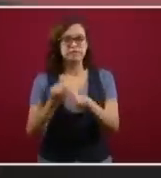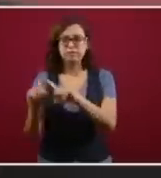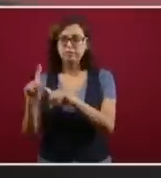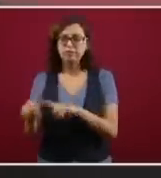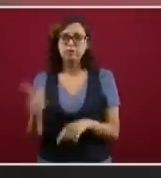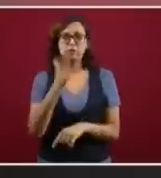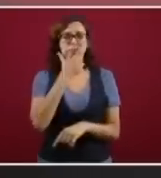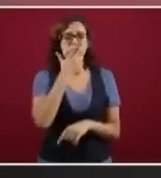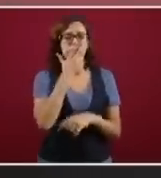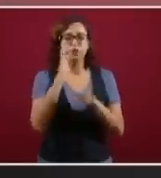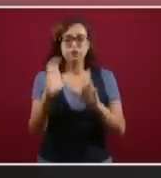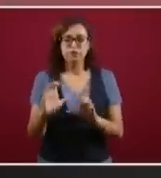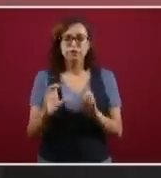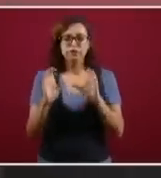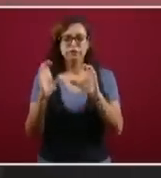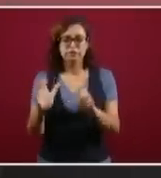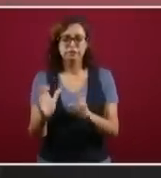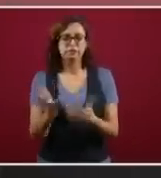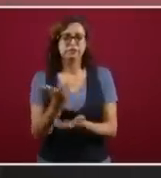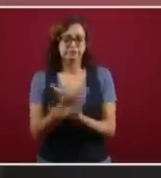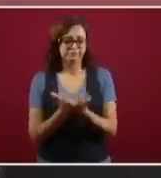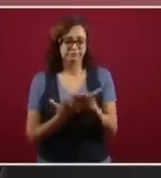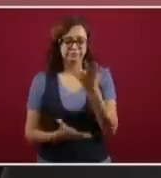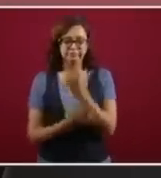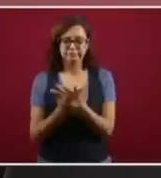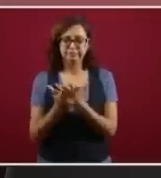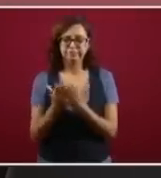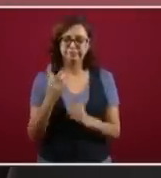que se actúe con rectitud.